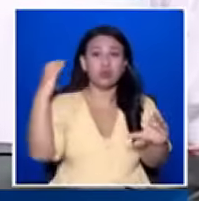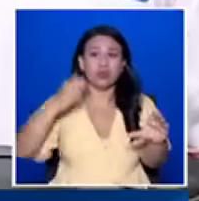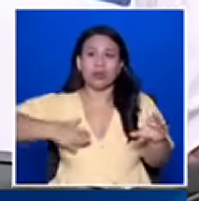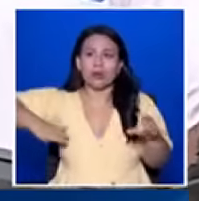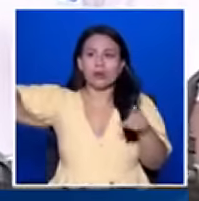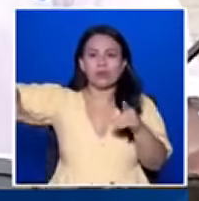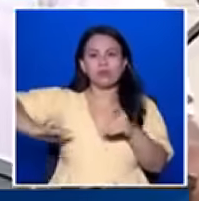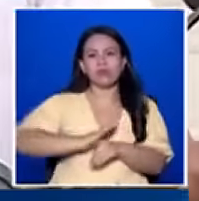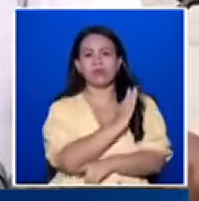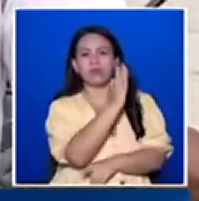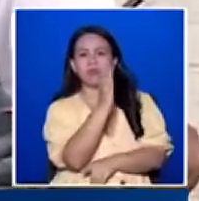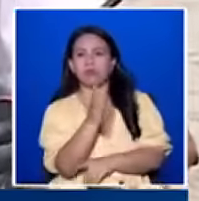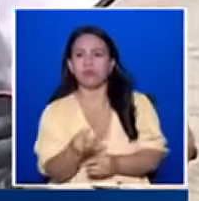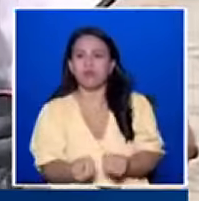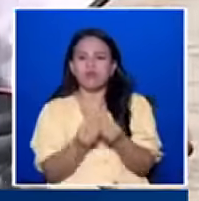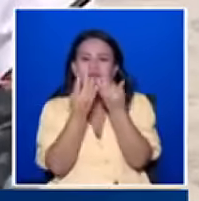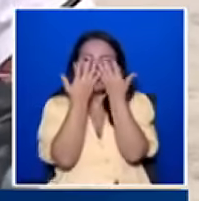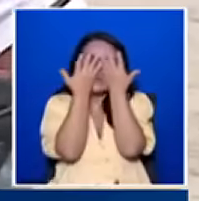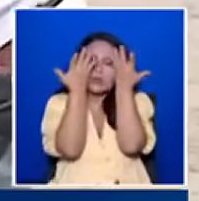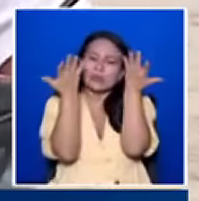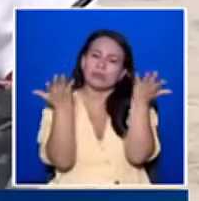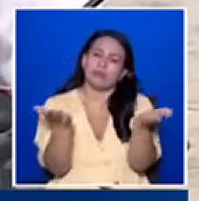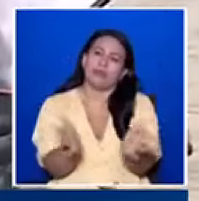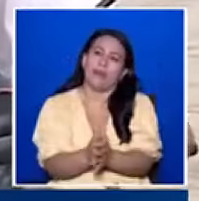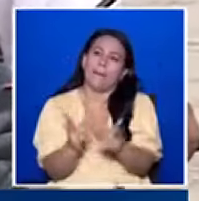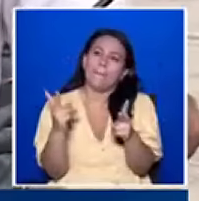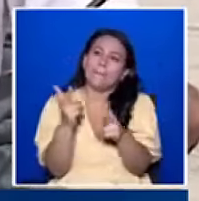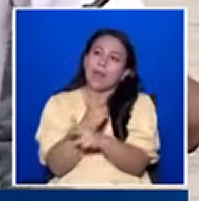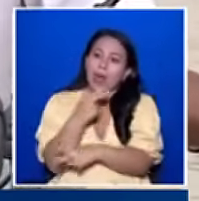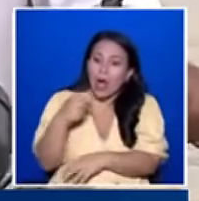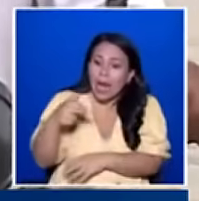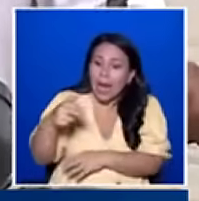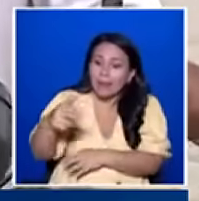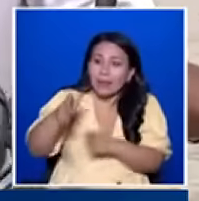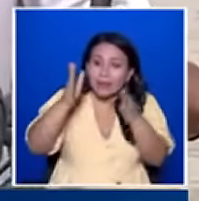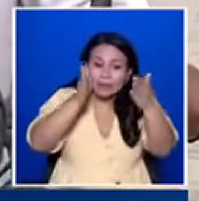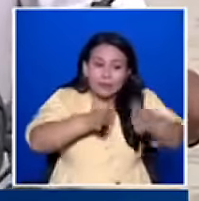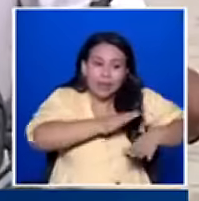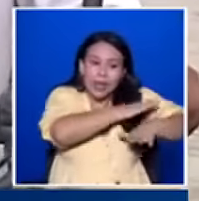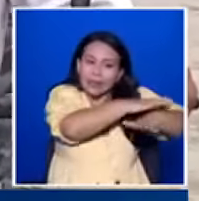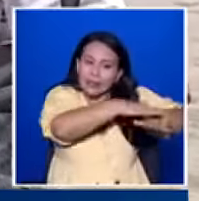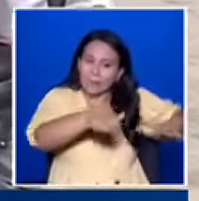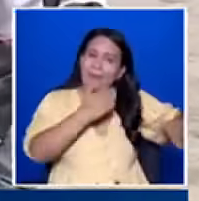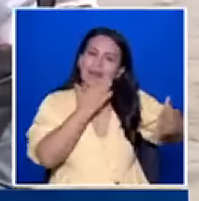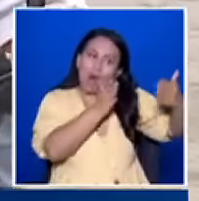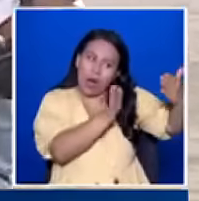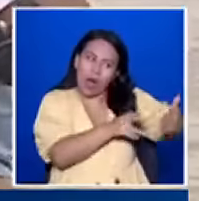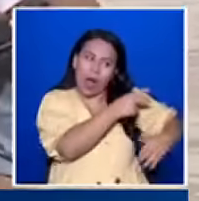ellos tienen la culpa. Pero son personas que corren peligro. Esa zanja ya han pasado